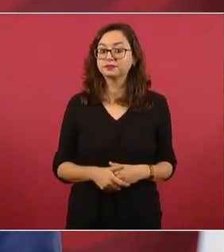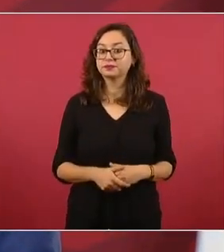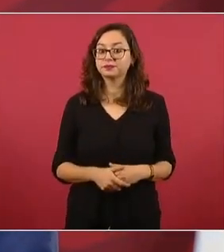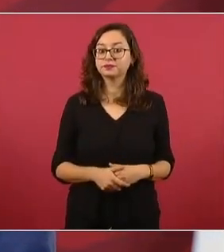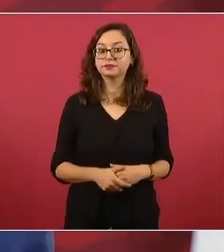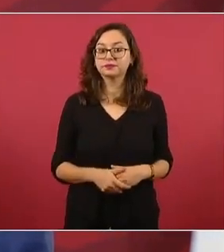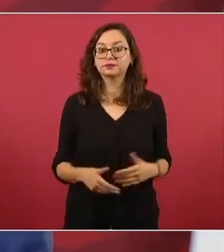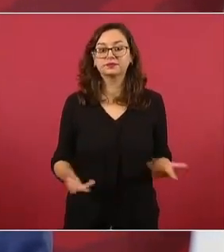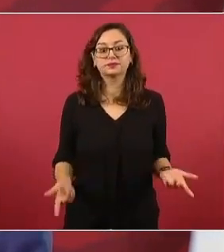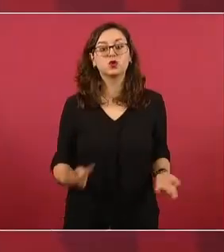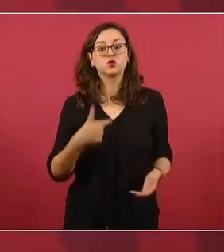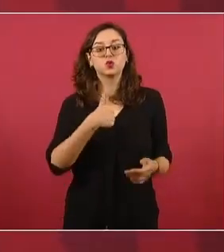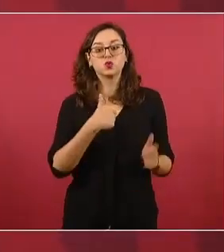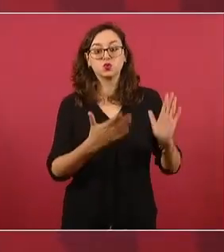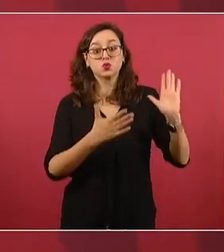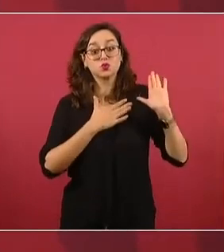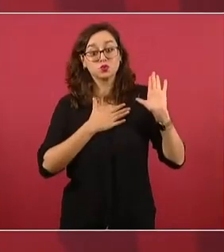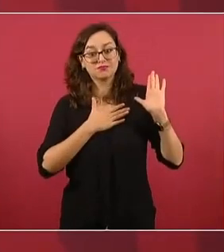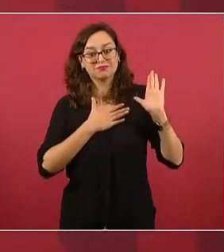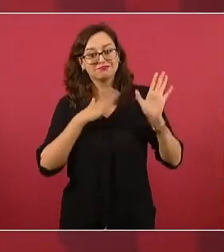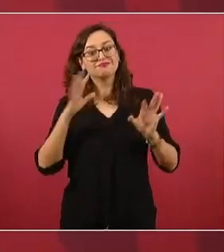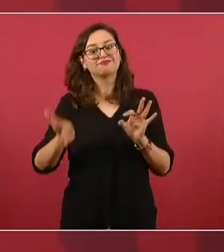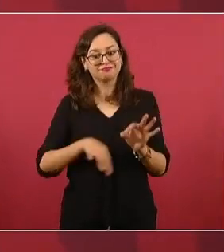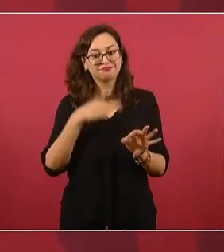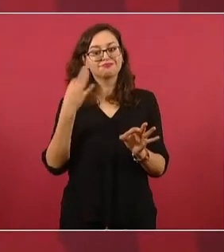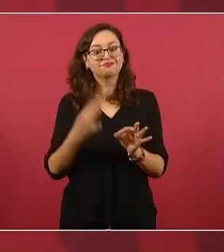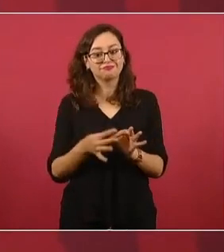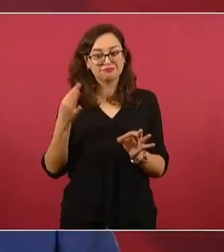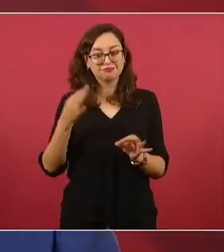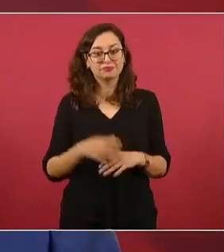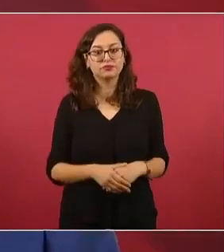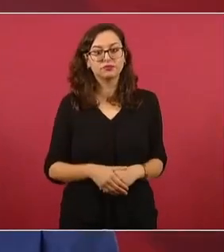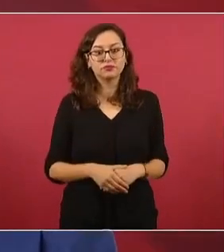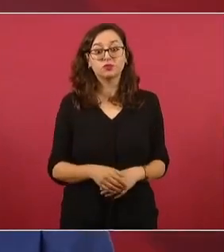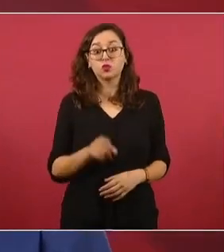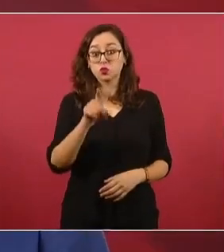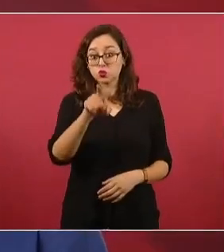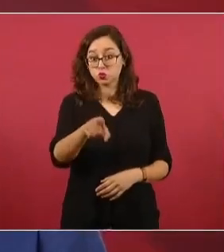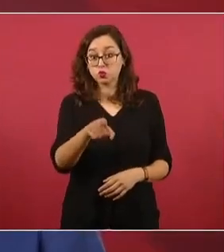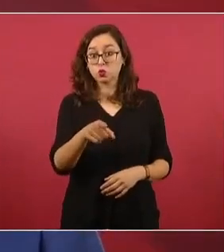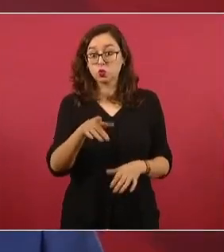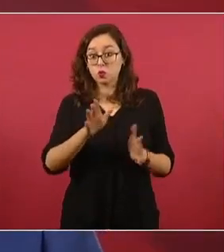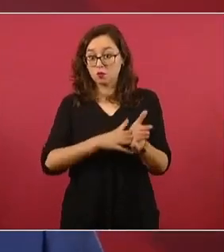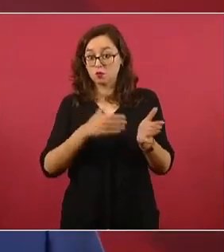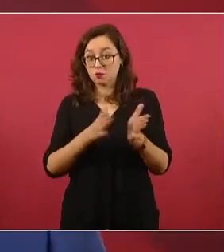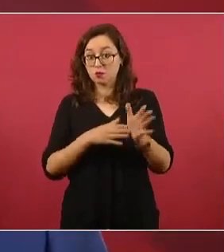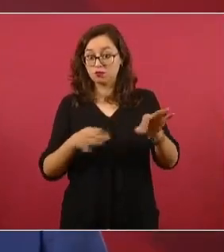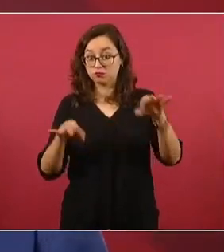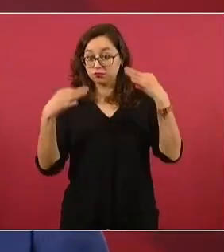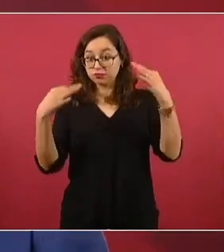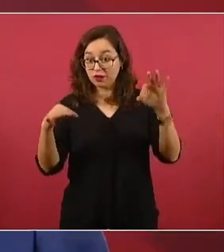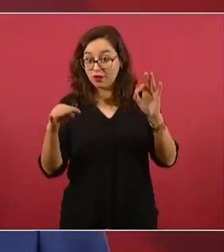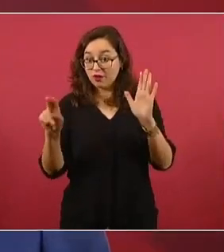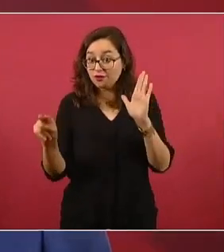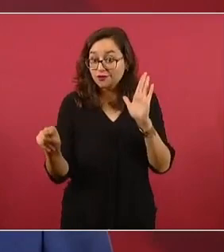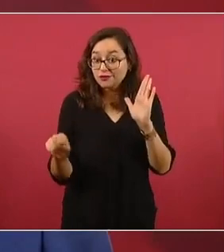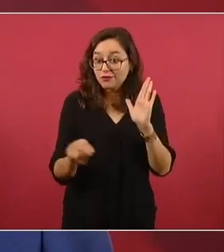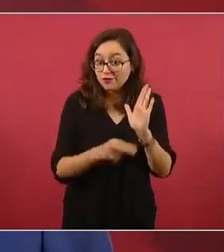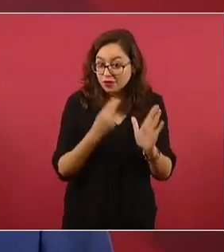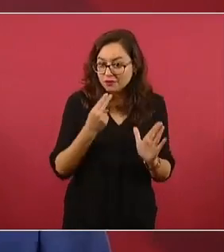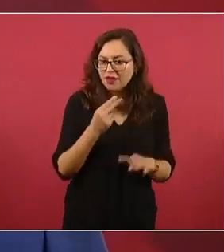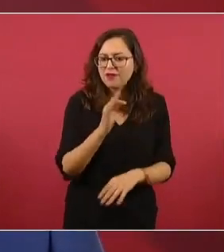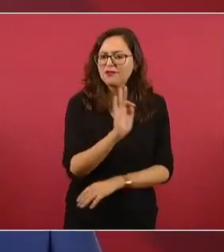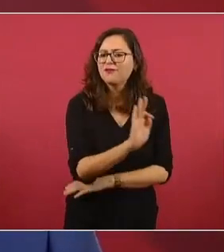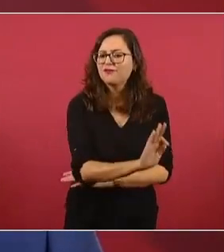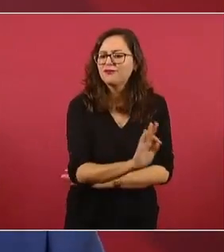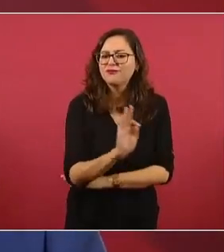yo los compromisos los cumplo. ¿Me vas a dejar copia del documento para ver la fecha? ¿Sí?